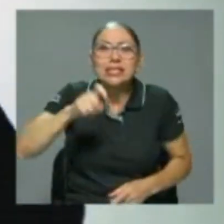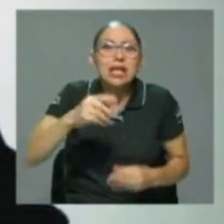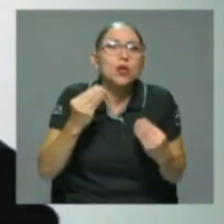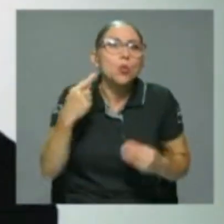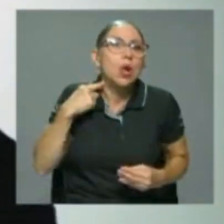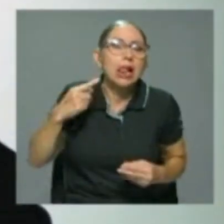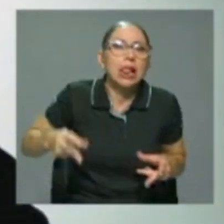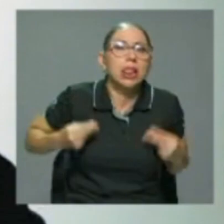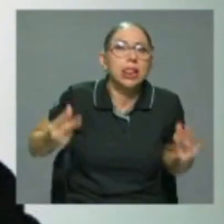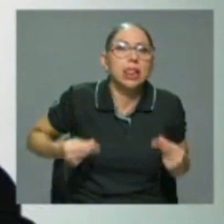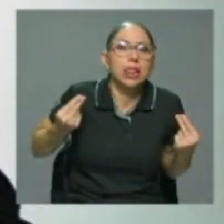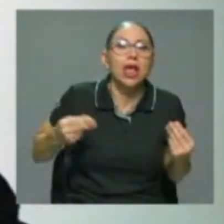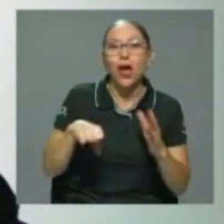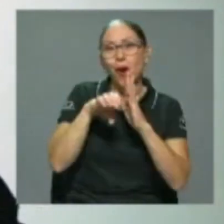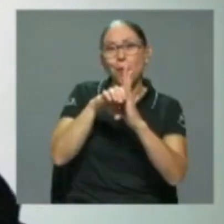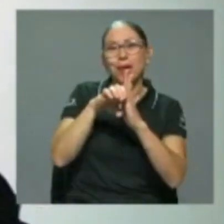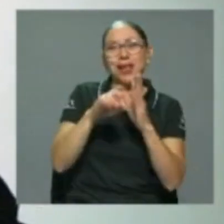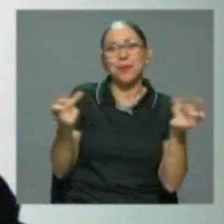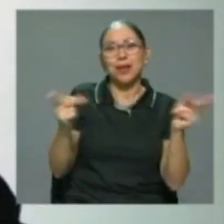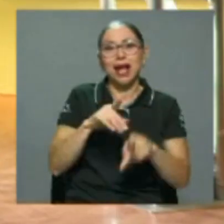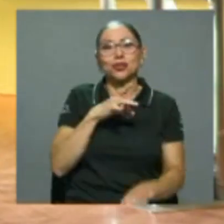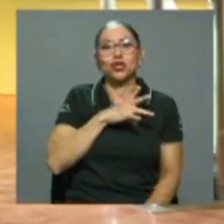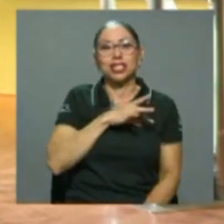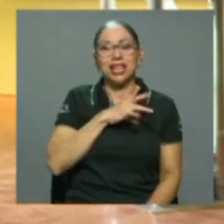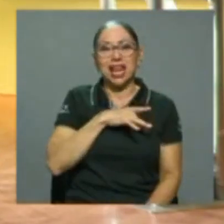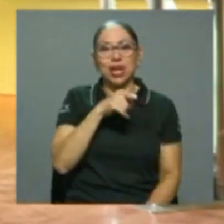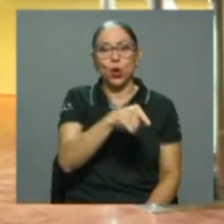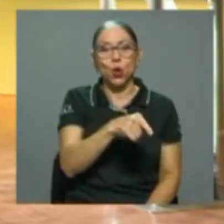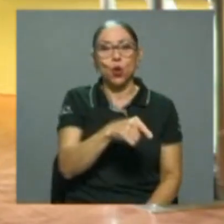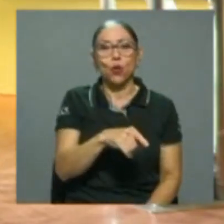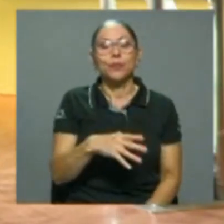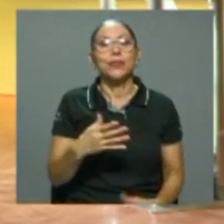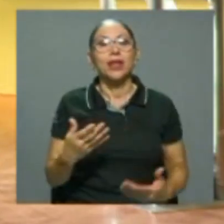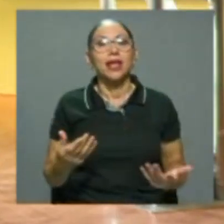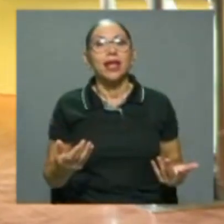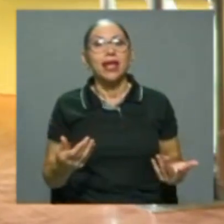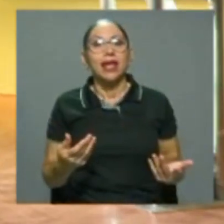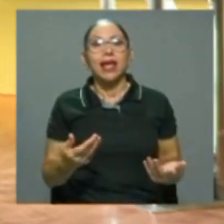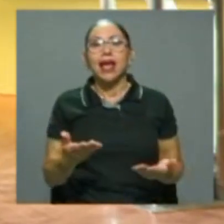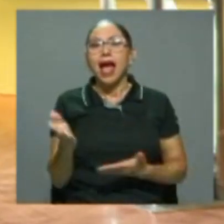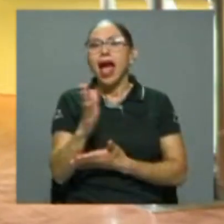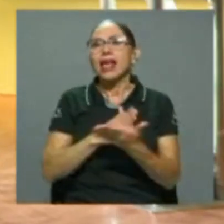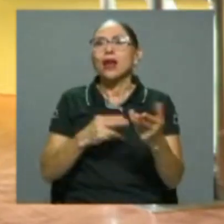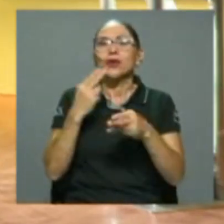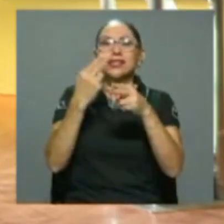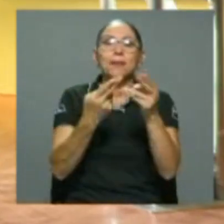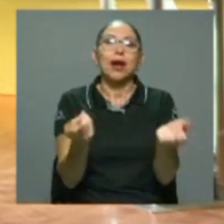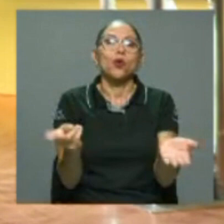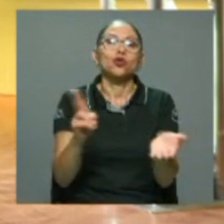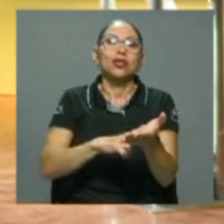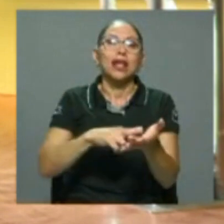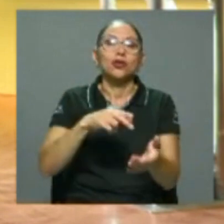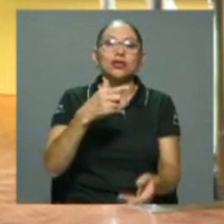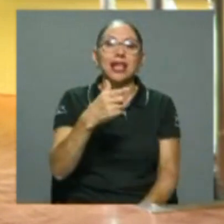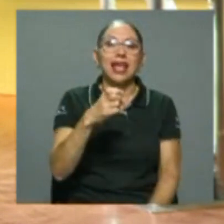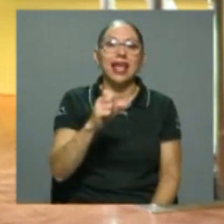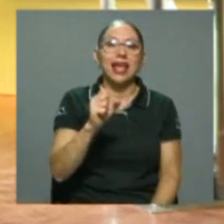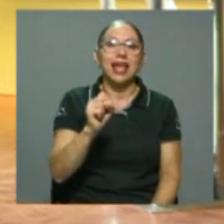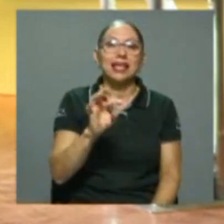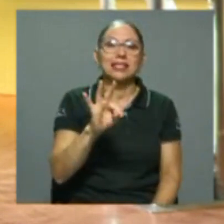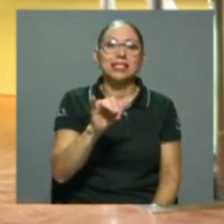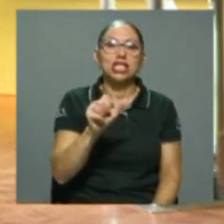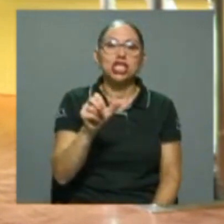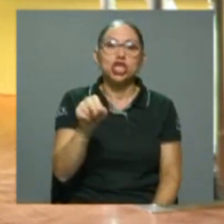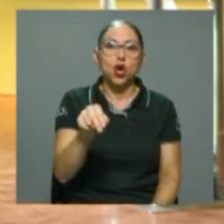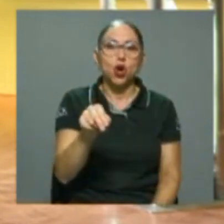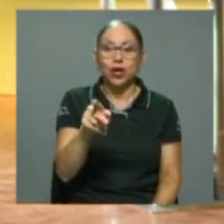otros, como el caso chileno, en donde se dan lo que llaman los contratos de gestión. Bueno, esos métodos que